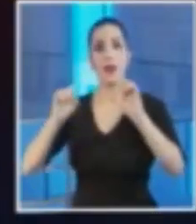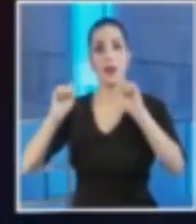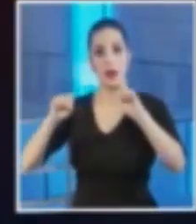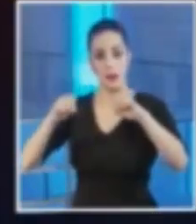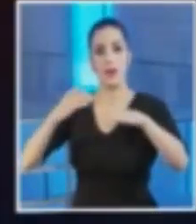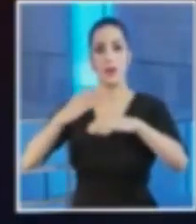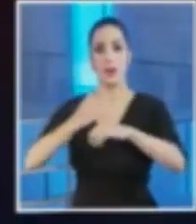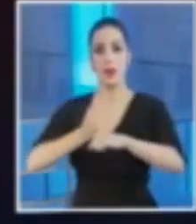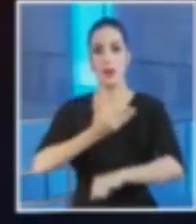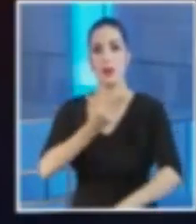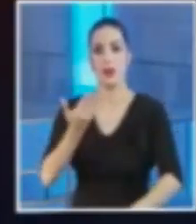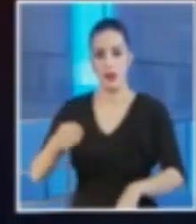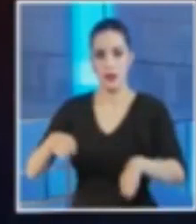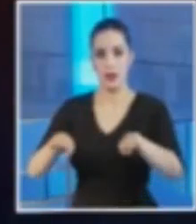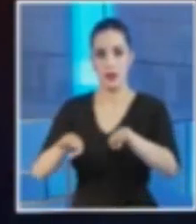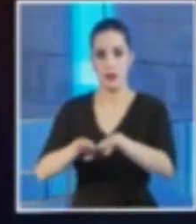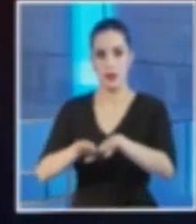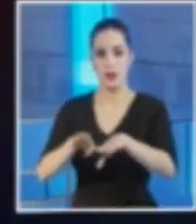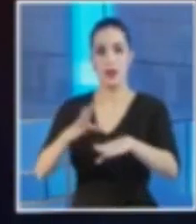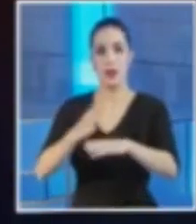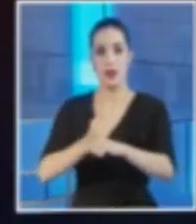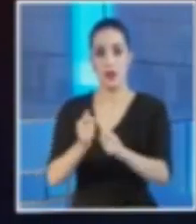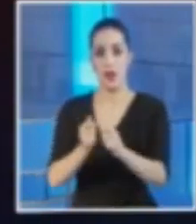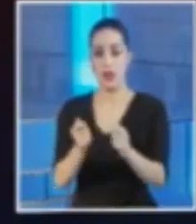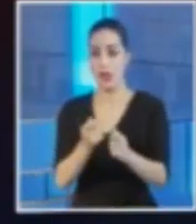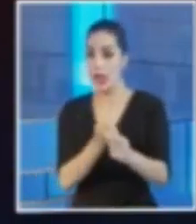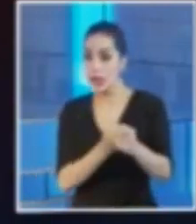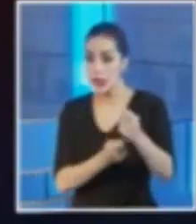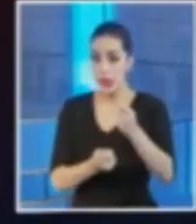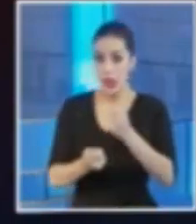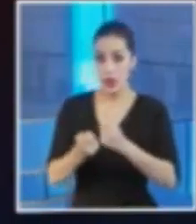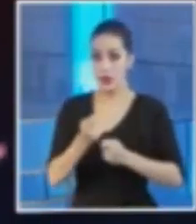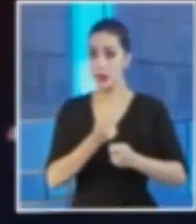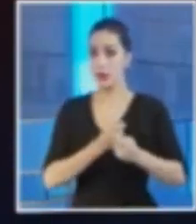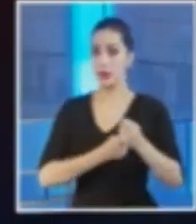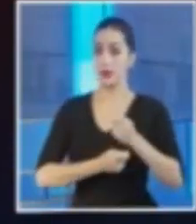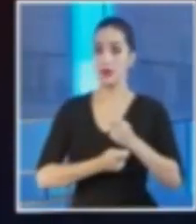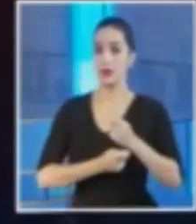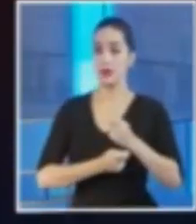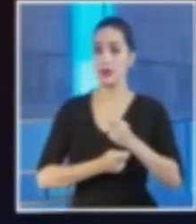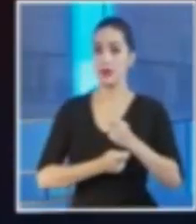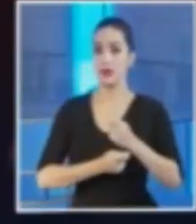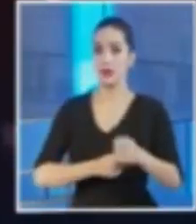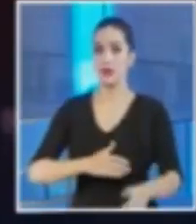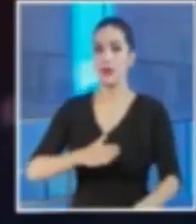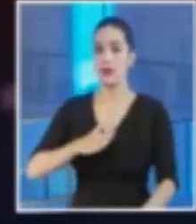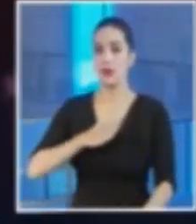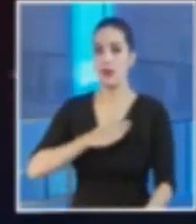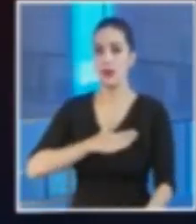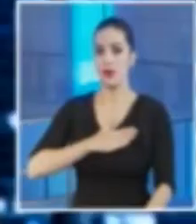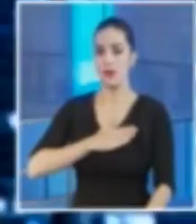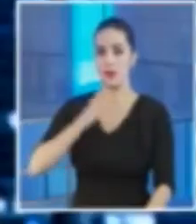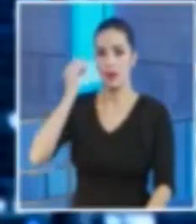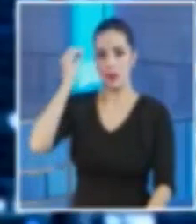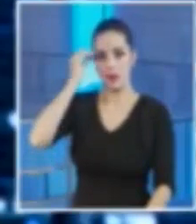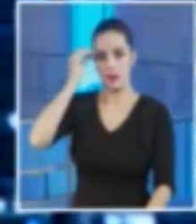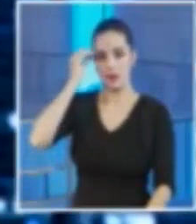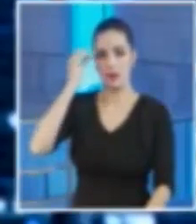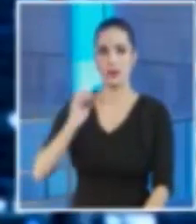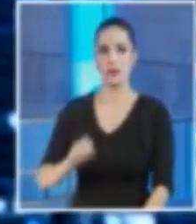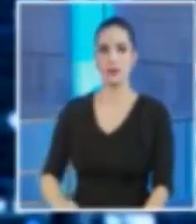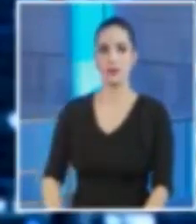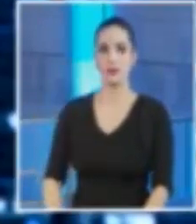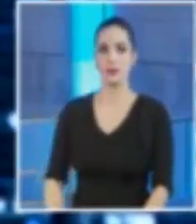pasen, y lo haré sin negociar mis criterios, mis convicciones.